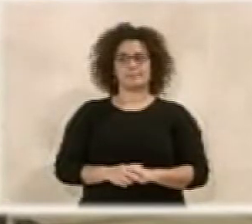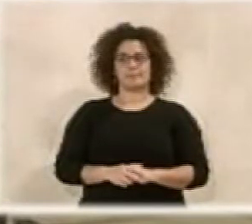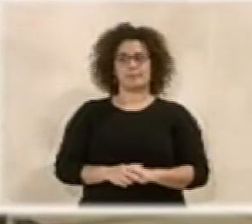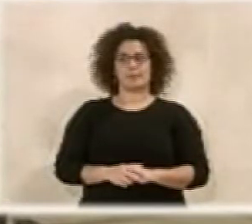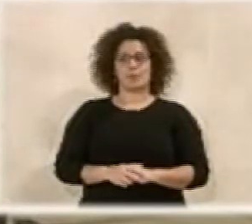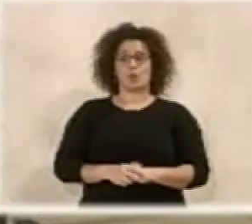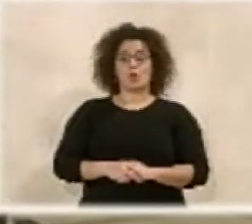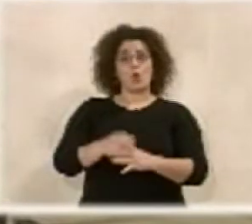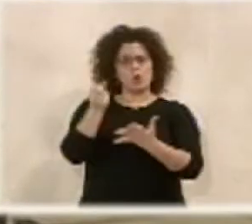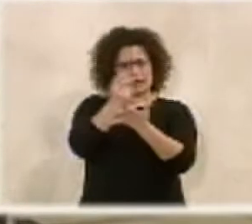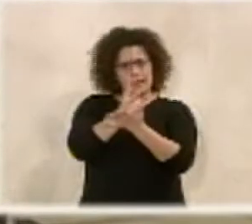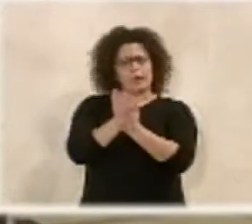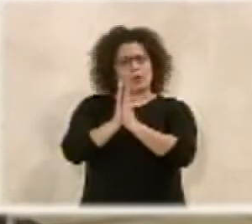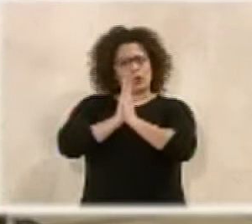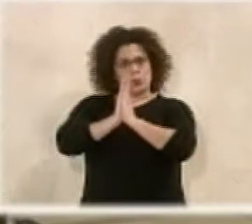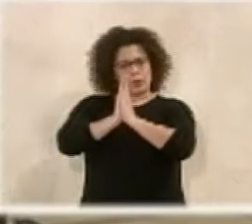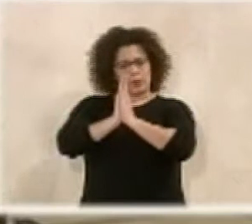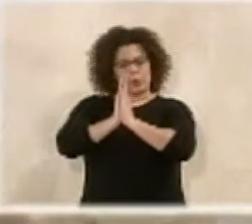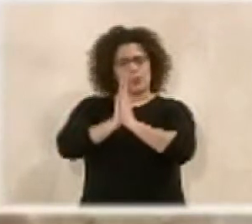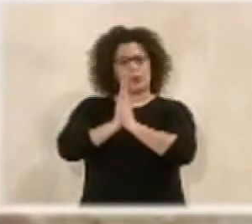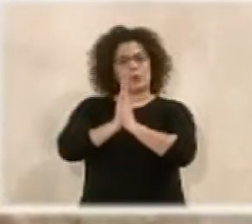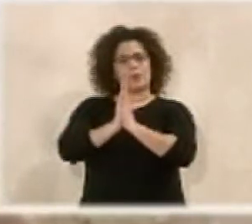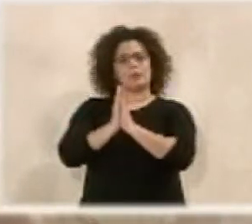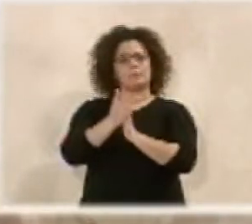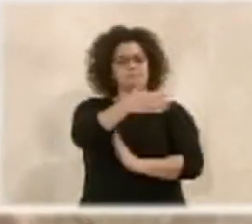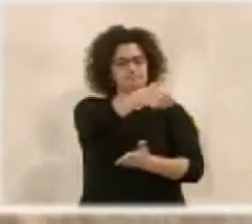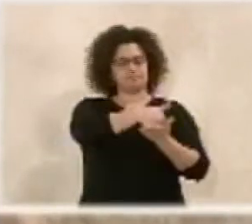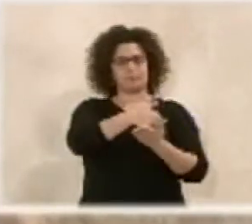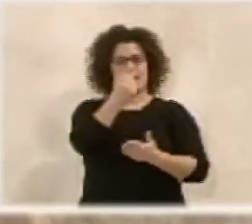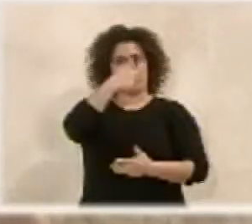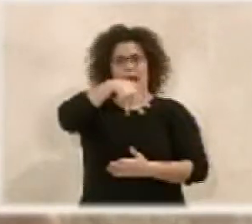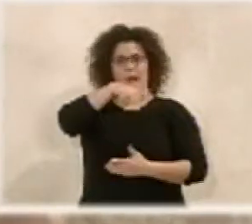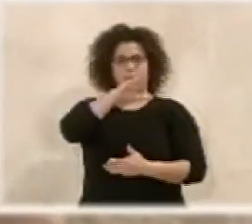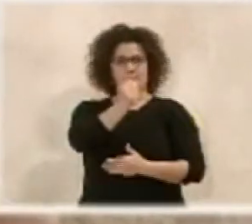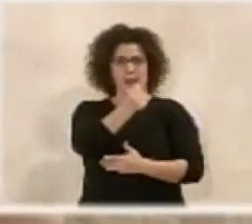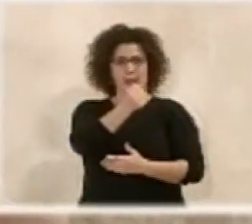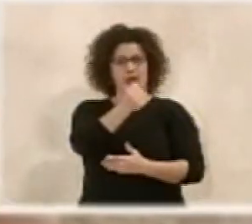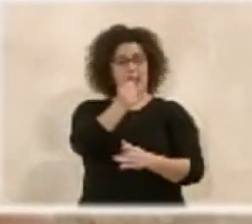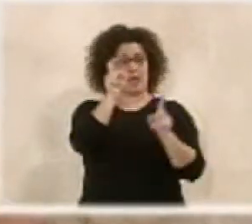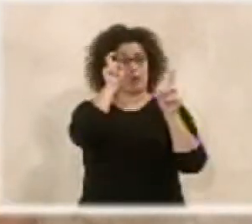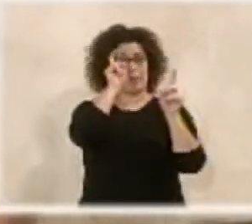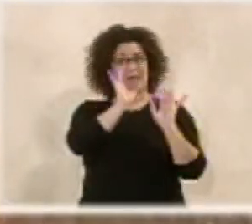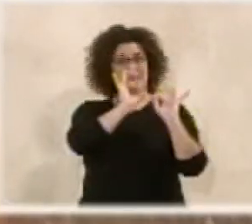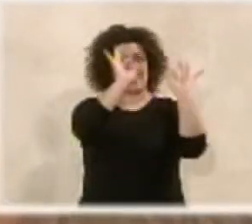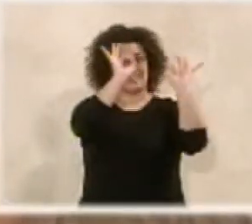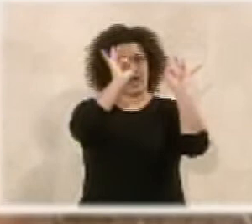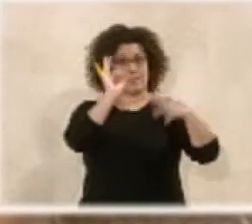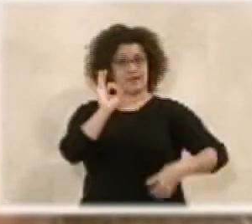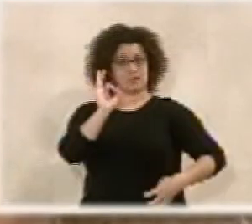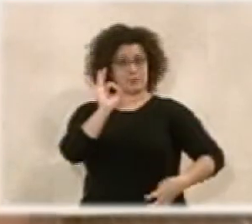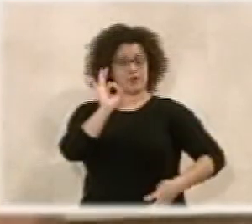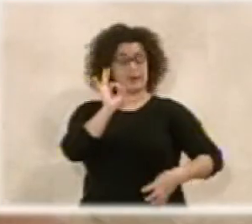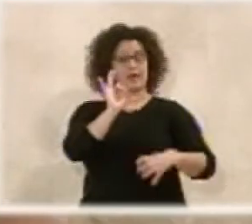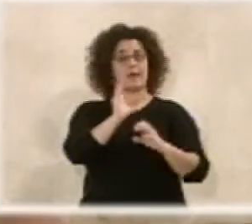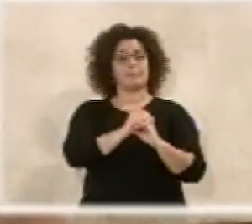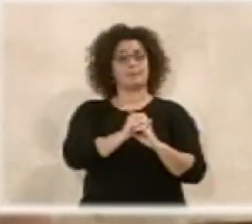Bueno, vuelvo a traer un ruego de que me hace llegar el AMPA del Colegio de Educación Especial Princesa Sofía.